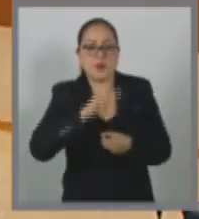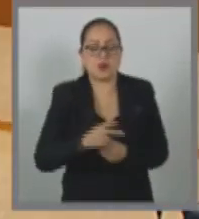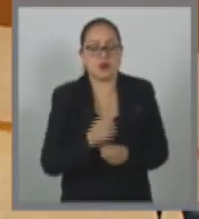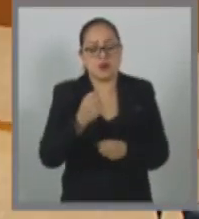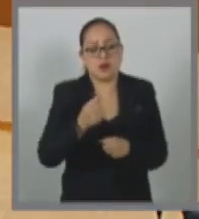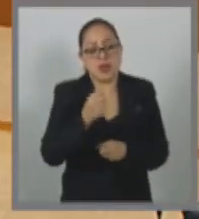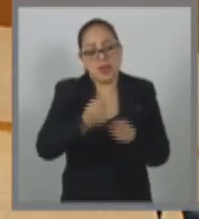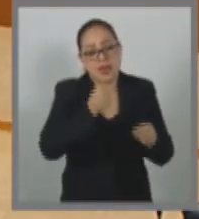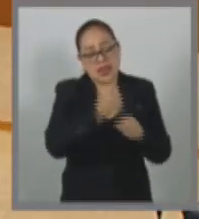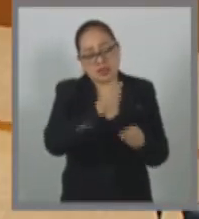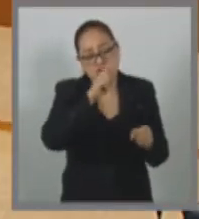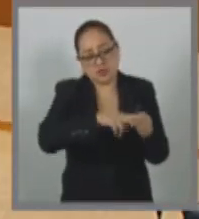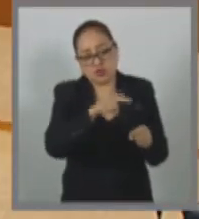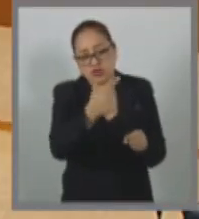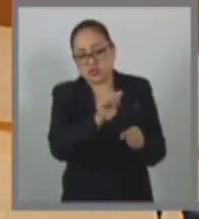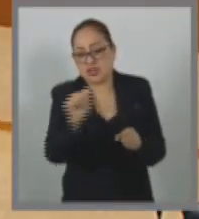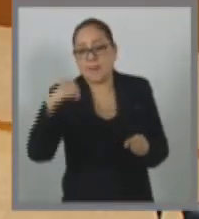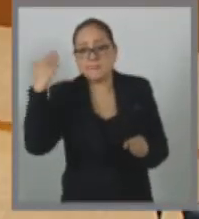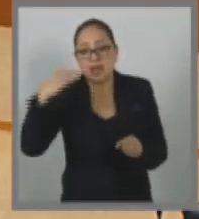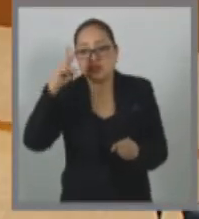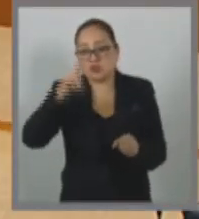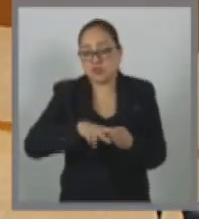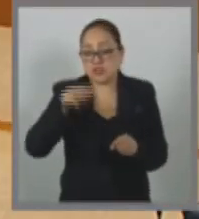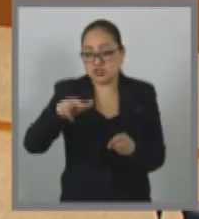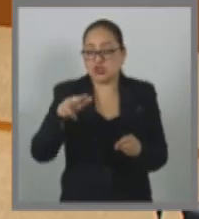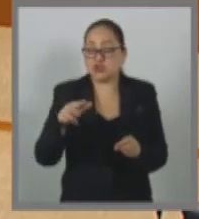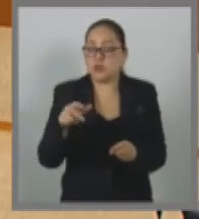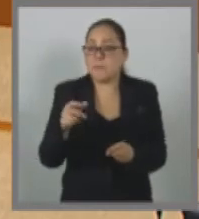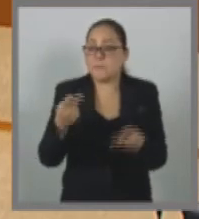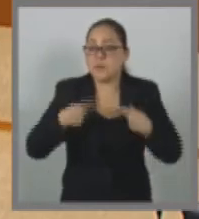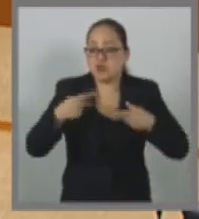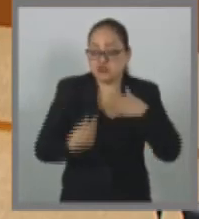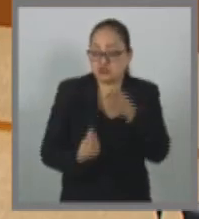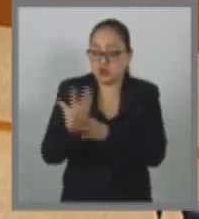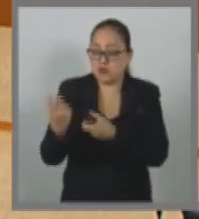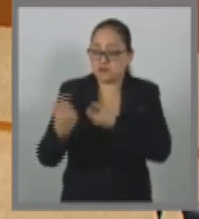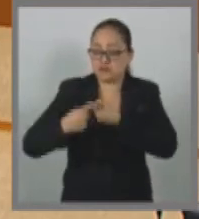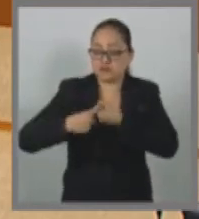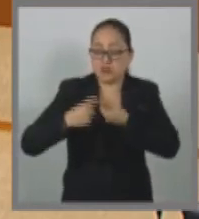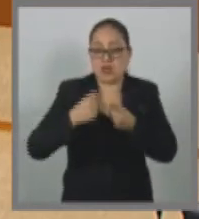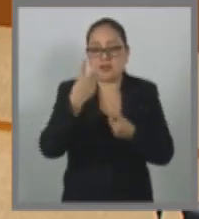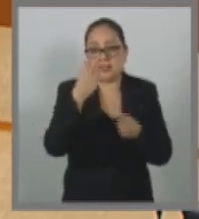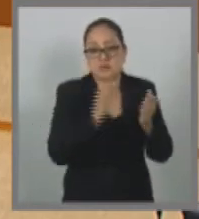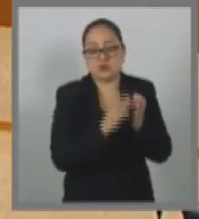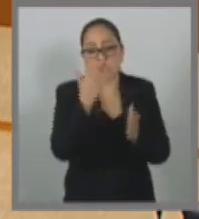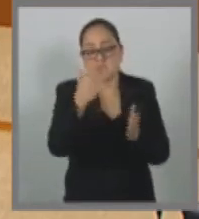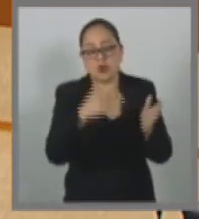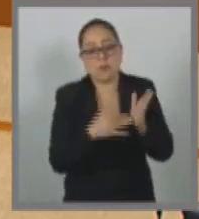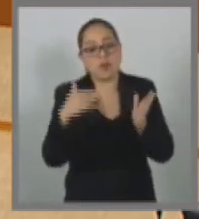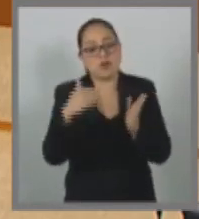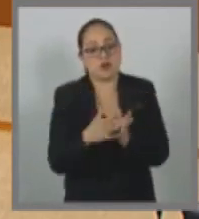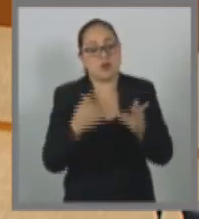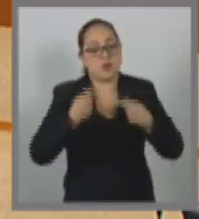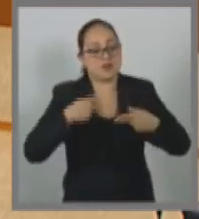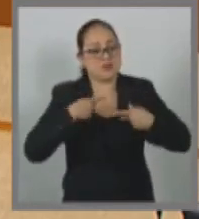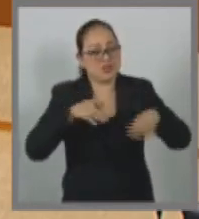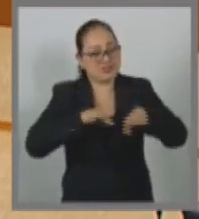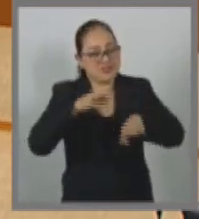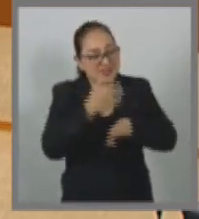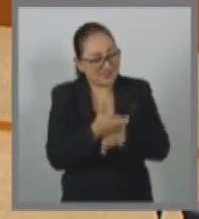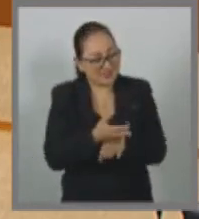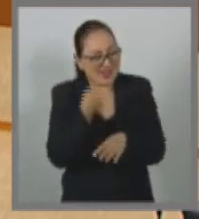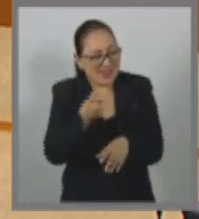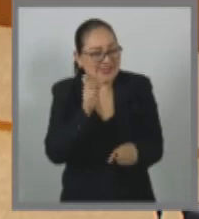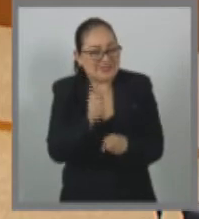a marzo de 2018, se han afiliado al IMSS 3.5 millones de trabajadores, lo que favorece el